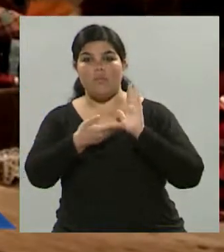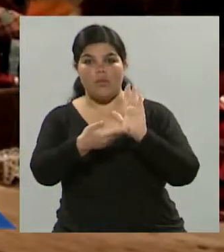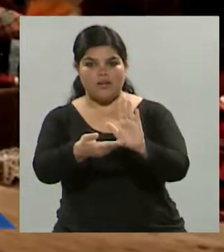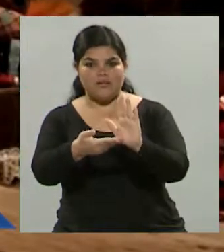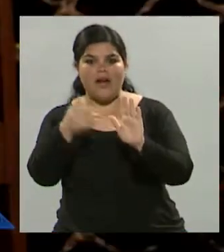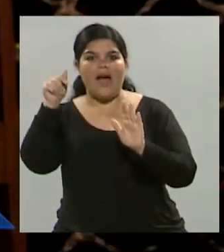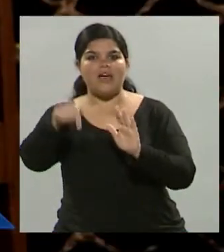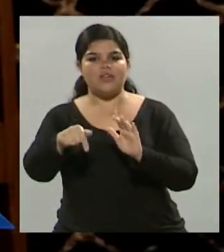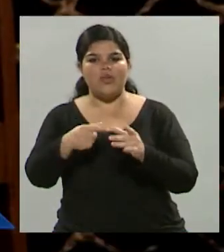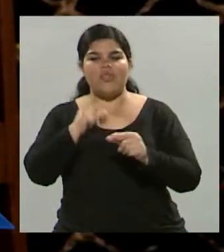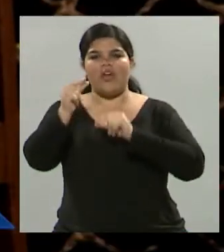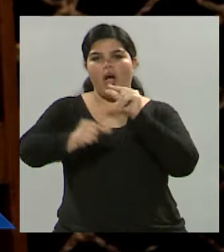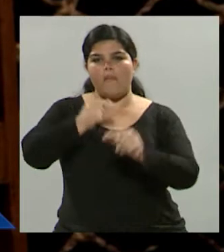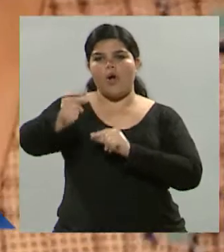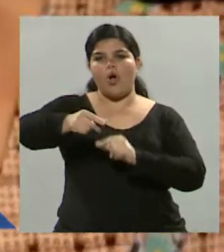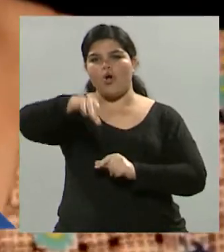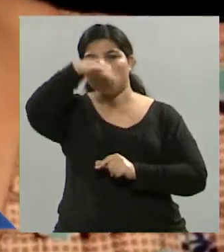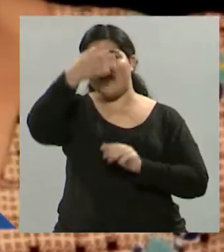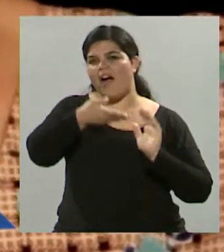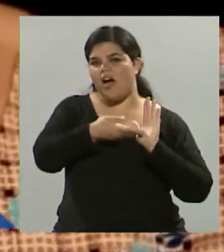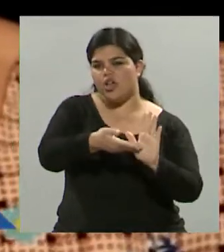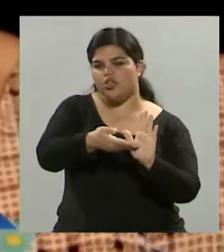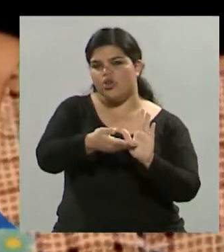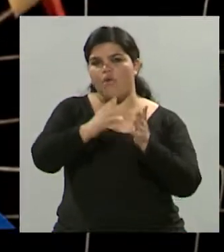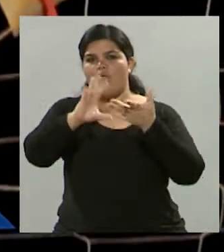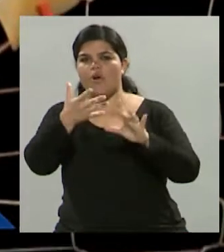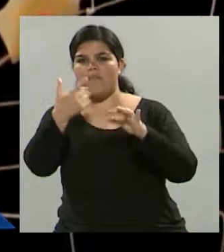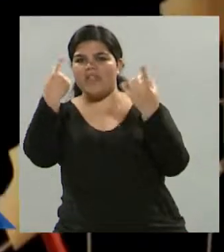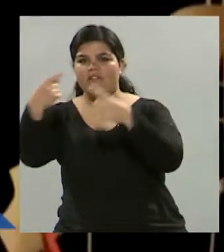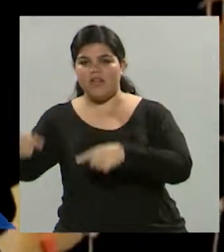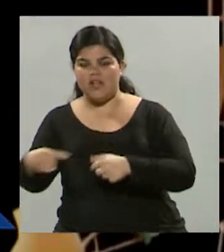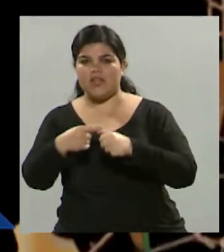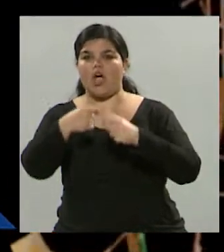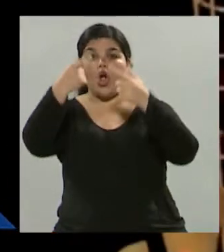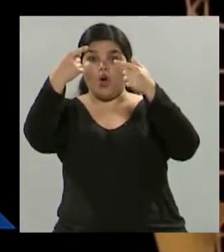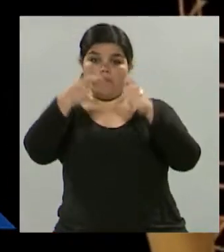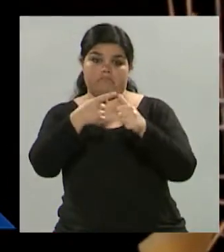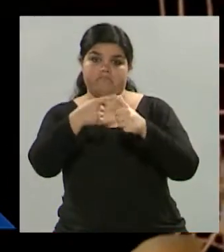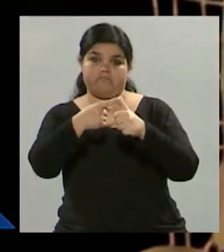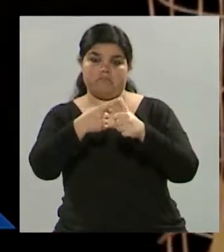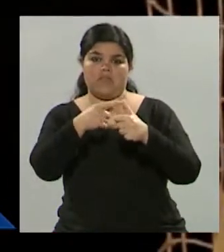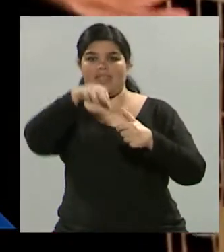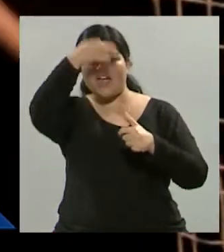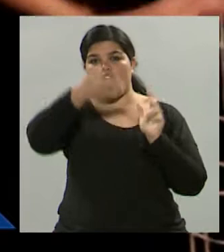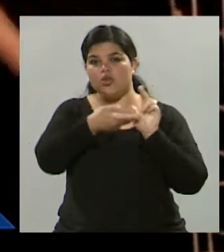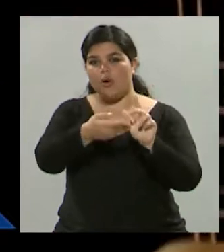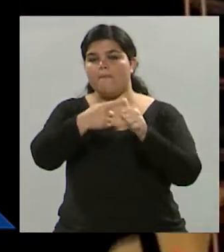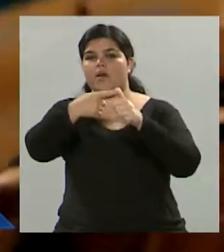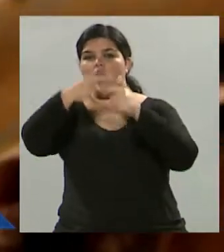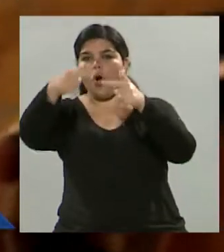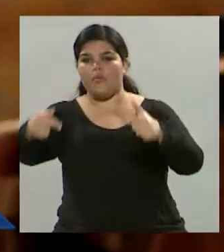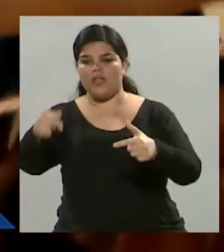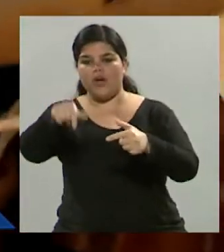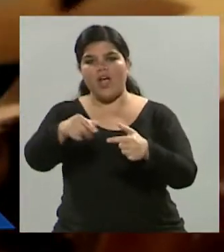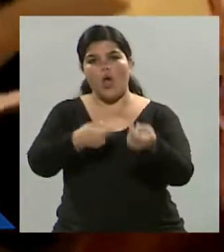obra dialoga constantemente con distintos lenguajes. Por un lado, el mundo de los objetos, ¿no? En el que también hay un poco de manipulación,